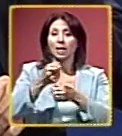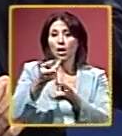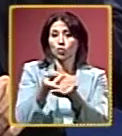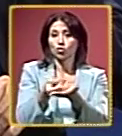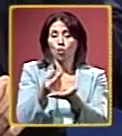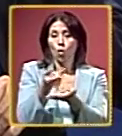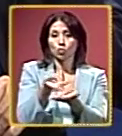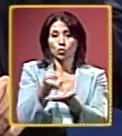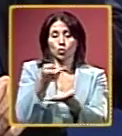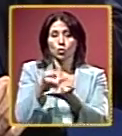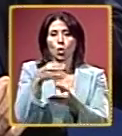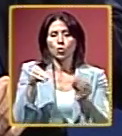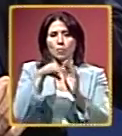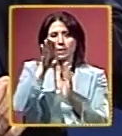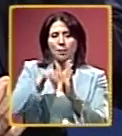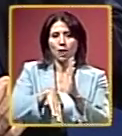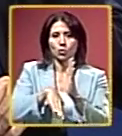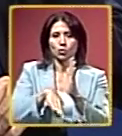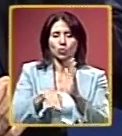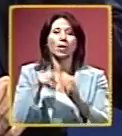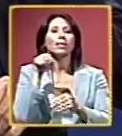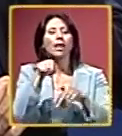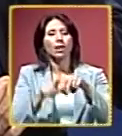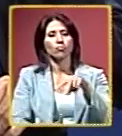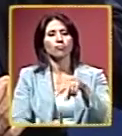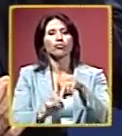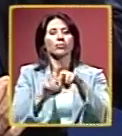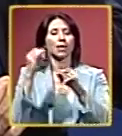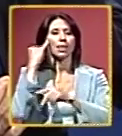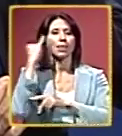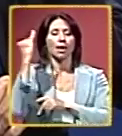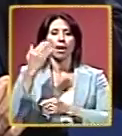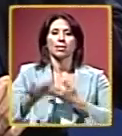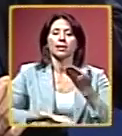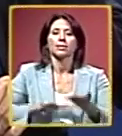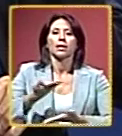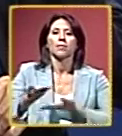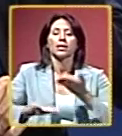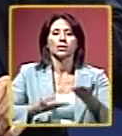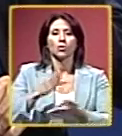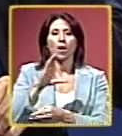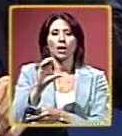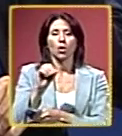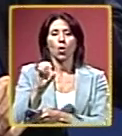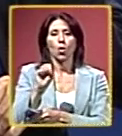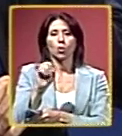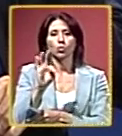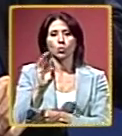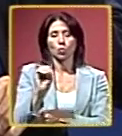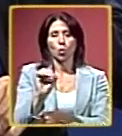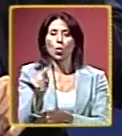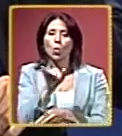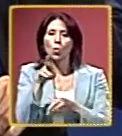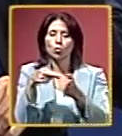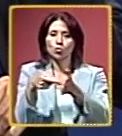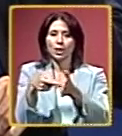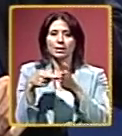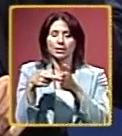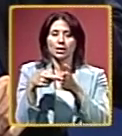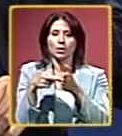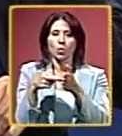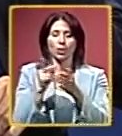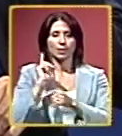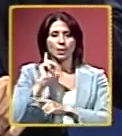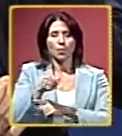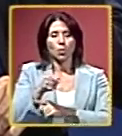posibles. Y ahí surgió la idea del servicio al costo como un requisito que se le pone a cierto tipo